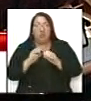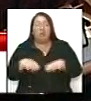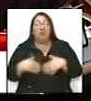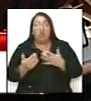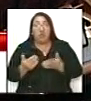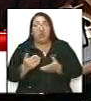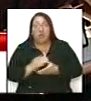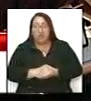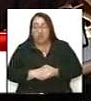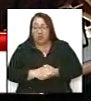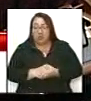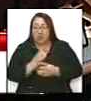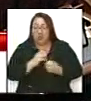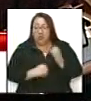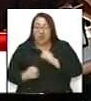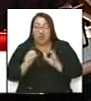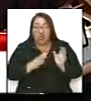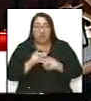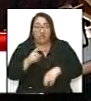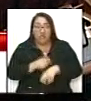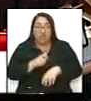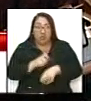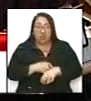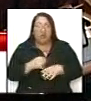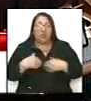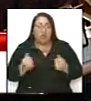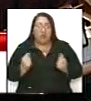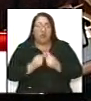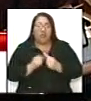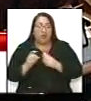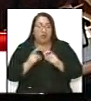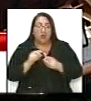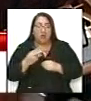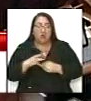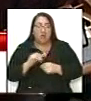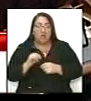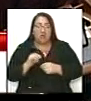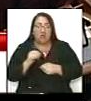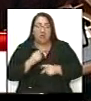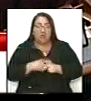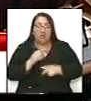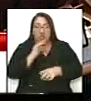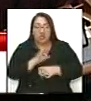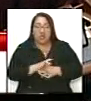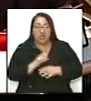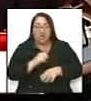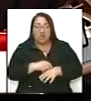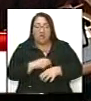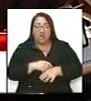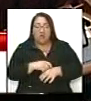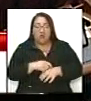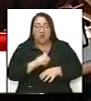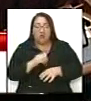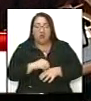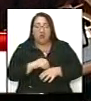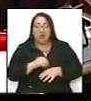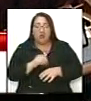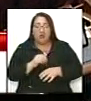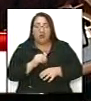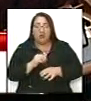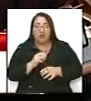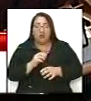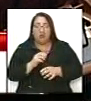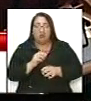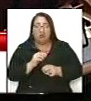puedan organizar sus tiempos de tal manera que nos acompañen en el debate los días miércoles por la tarde. El horario es martes 9:30 de la mañana